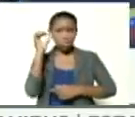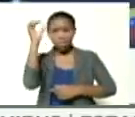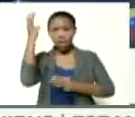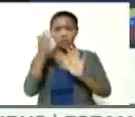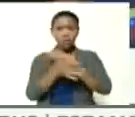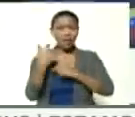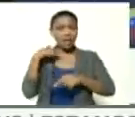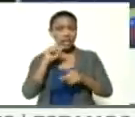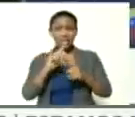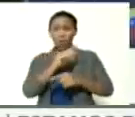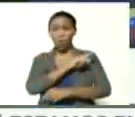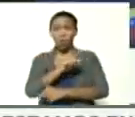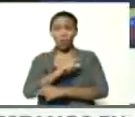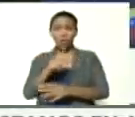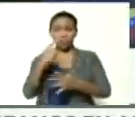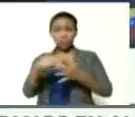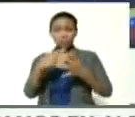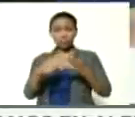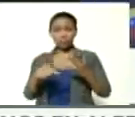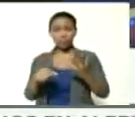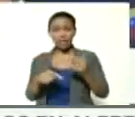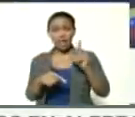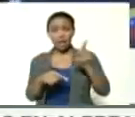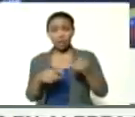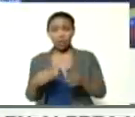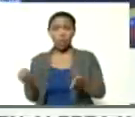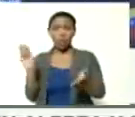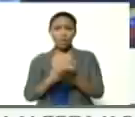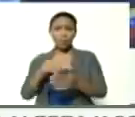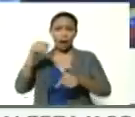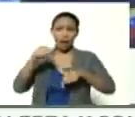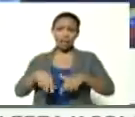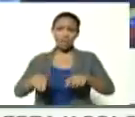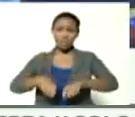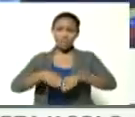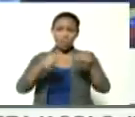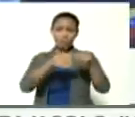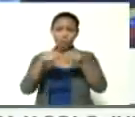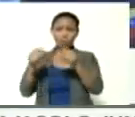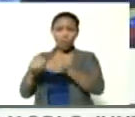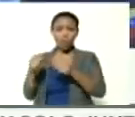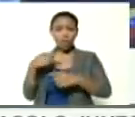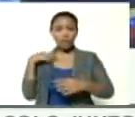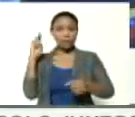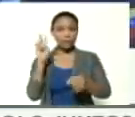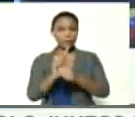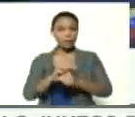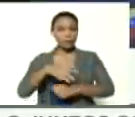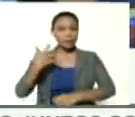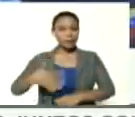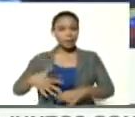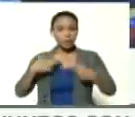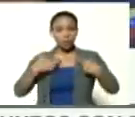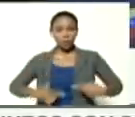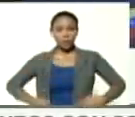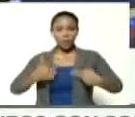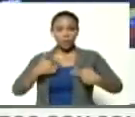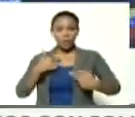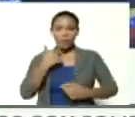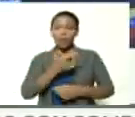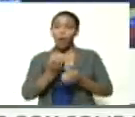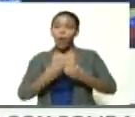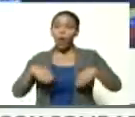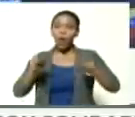la bobera, las hordas de bobes, ¿no? Habían vuelto, habían destruido y estaban violando los derechos humanos, y iban a decirle a la ONU,